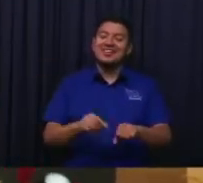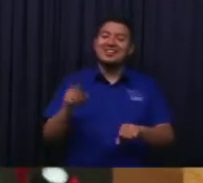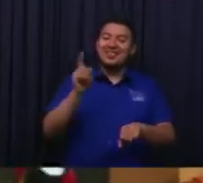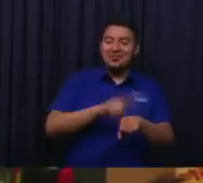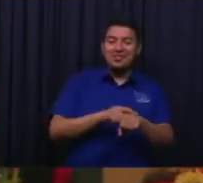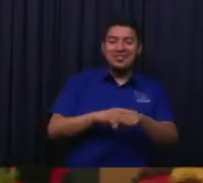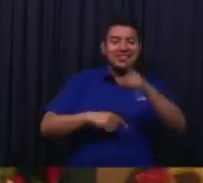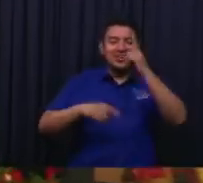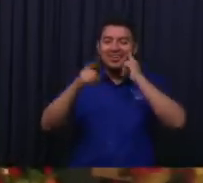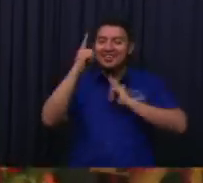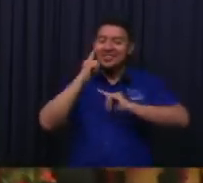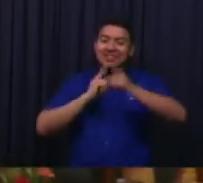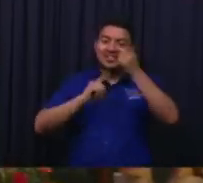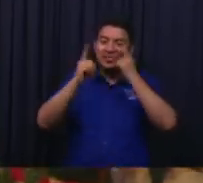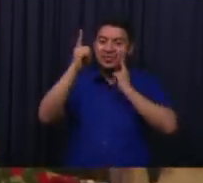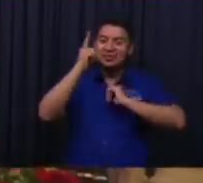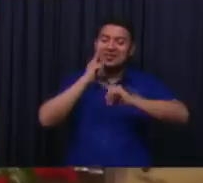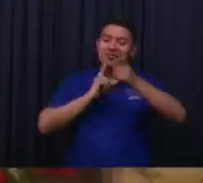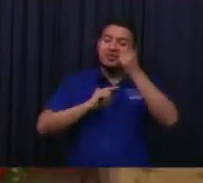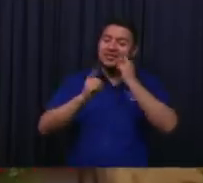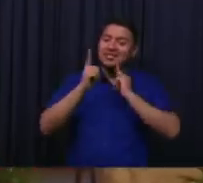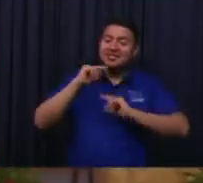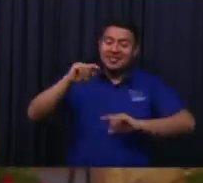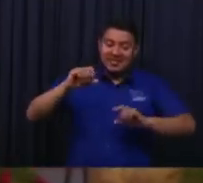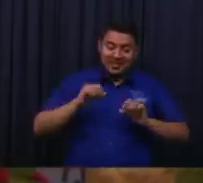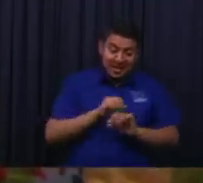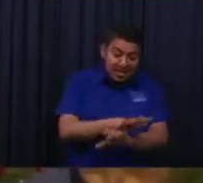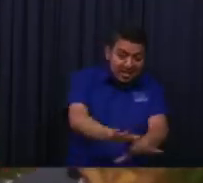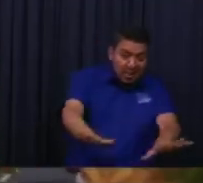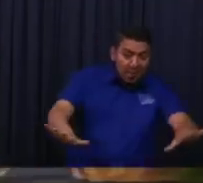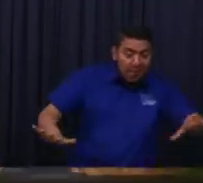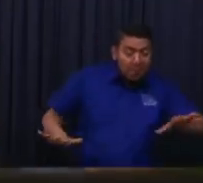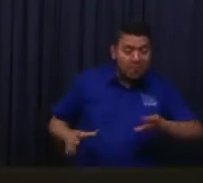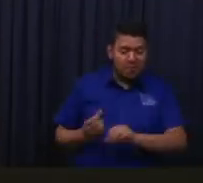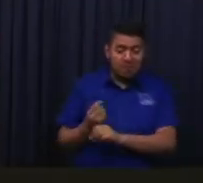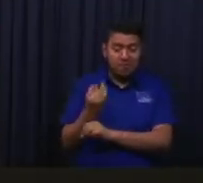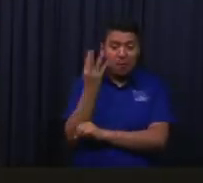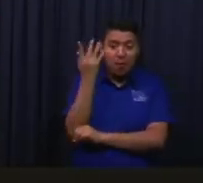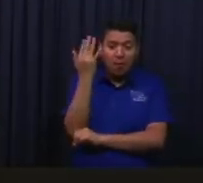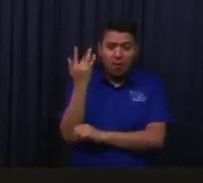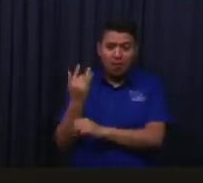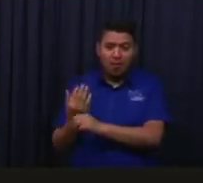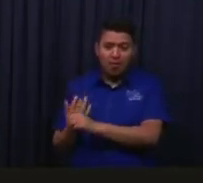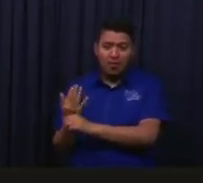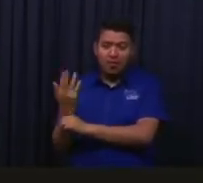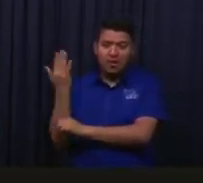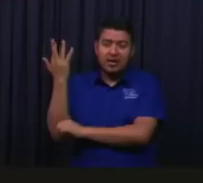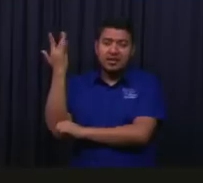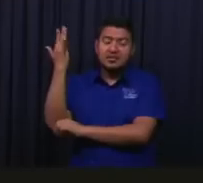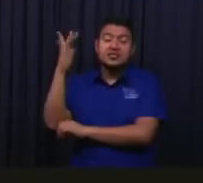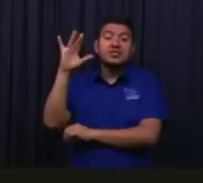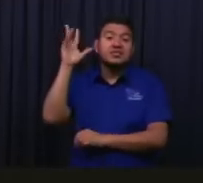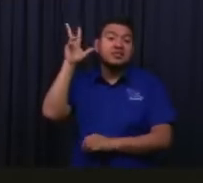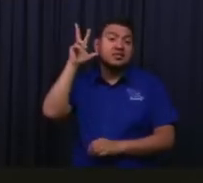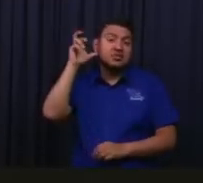Ya la tierra se cubrió de flores, ya se escucha la